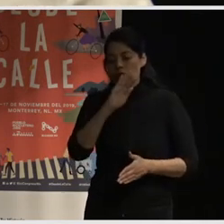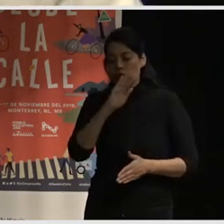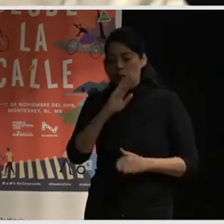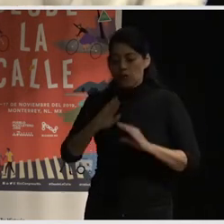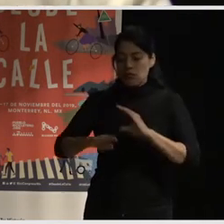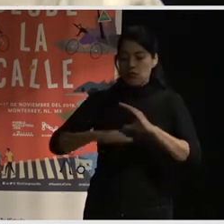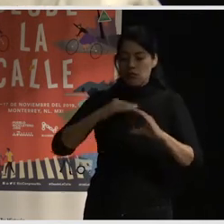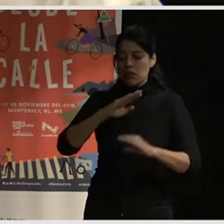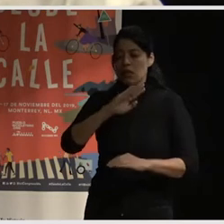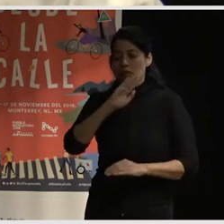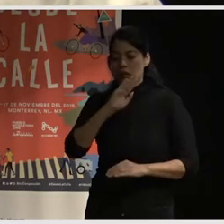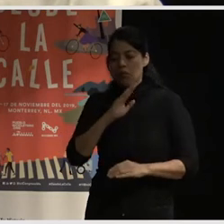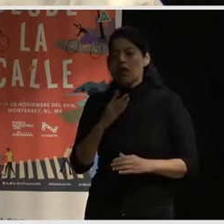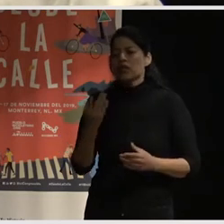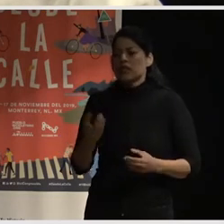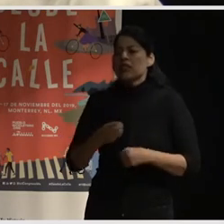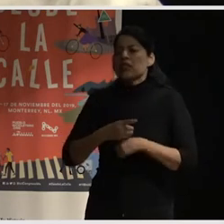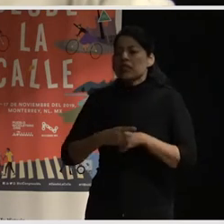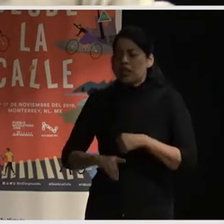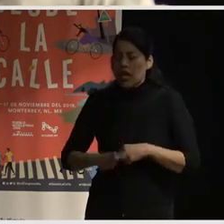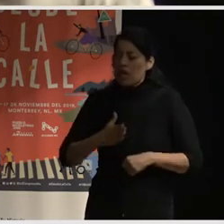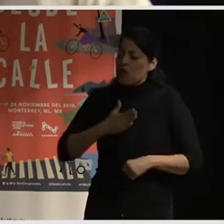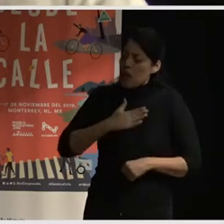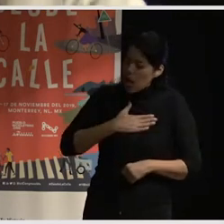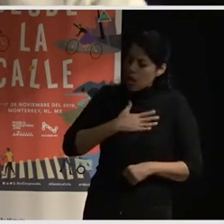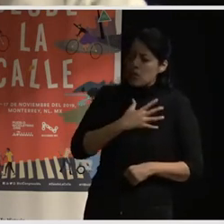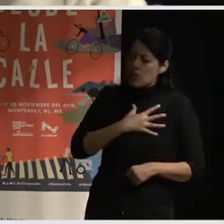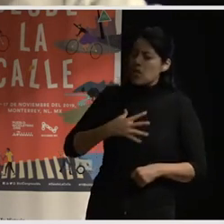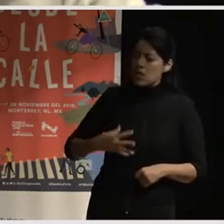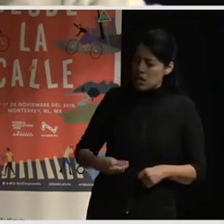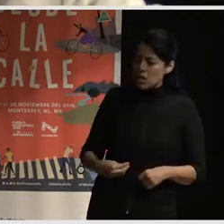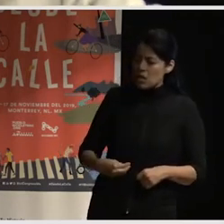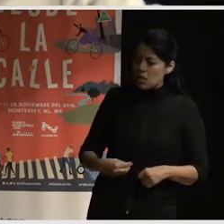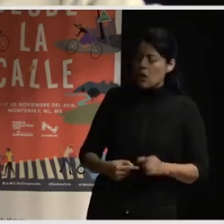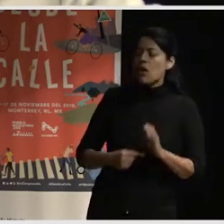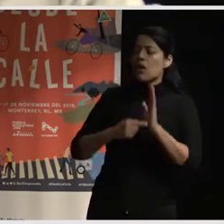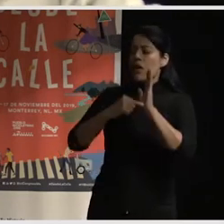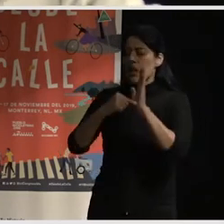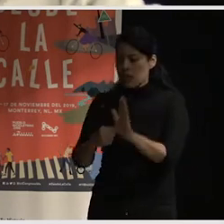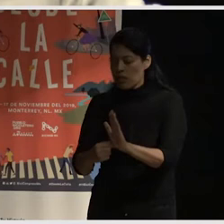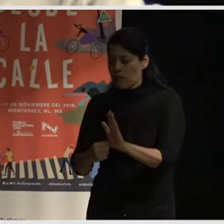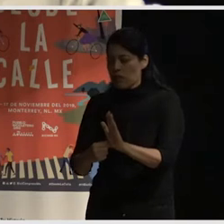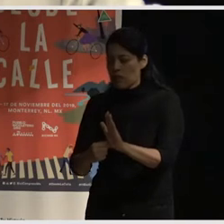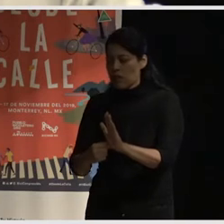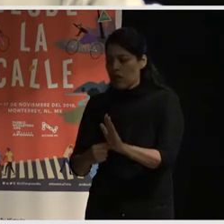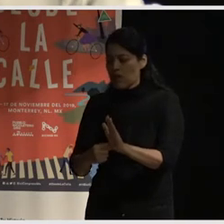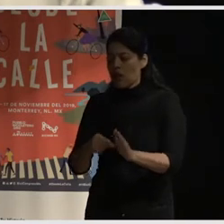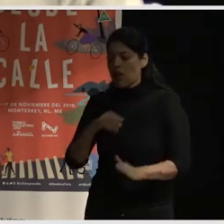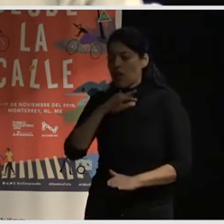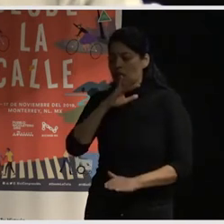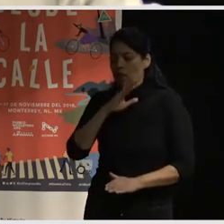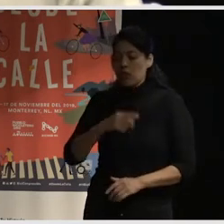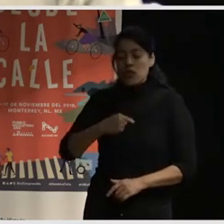mensajes de mamás diciendo que tanto daño le puede hacer a mi hijo exponerlo osea le